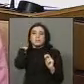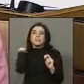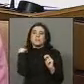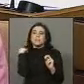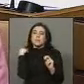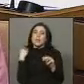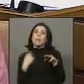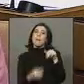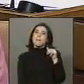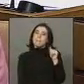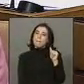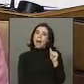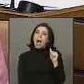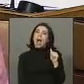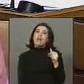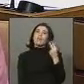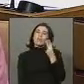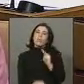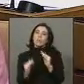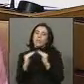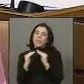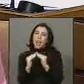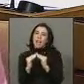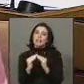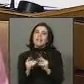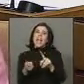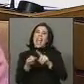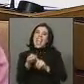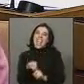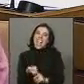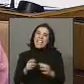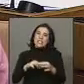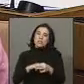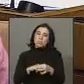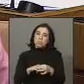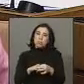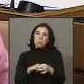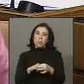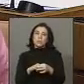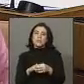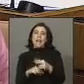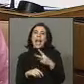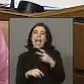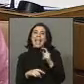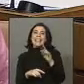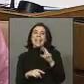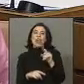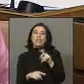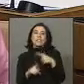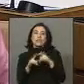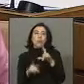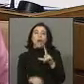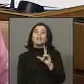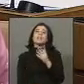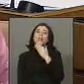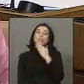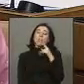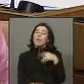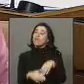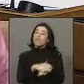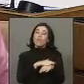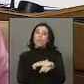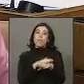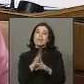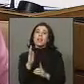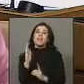desde el punto de vista como madre, como jefa de hogar, como esposa, como heterosexual, sino como un elemento esencial en el desarrollo de